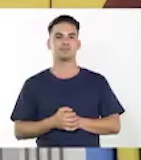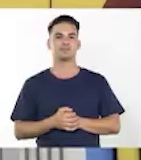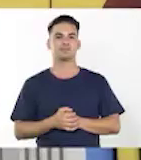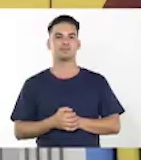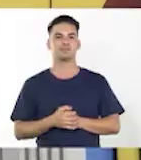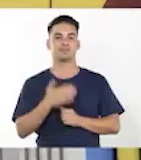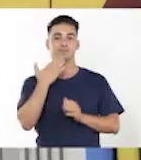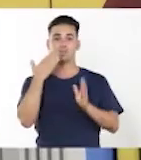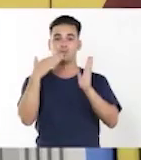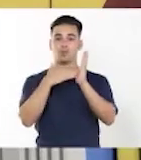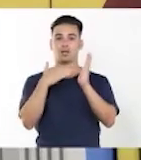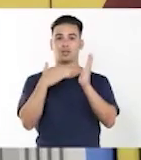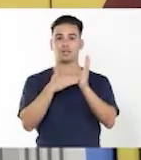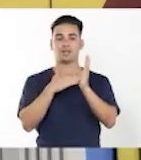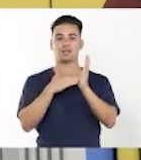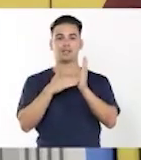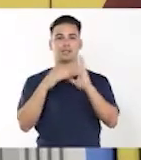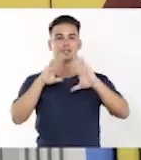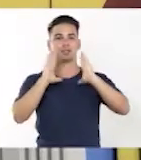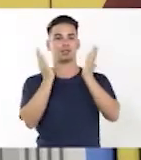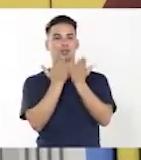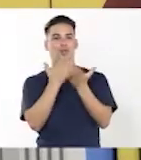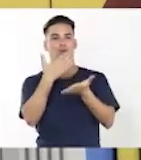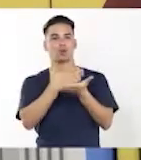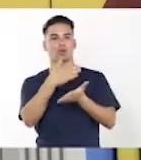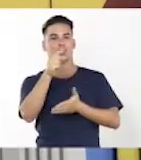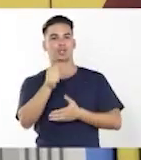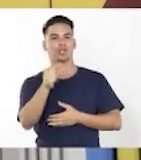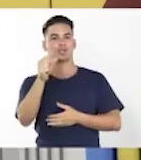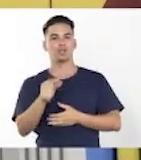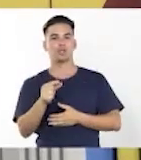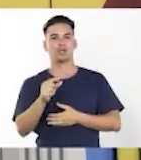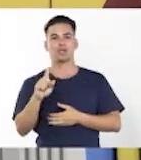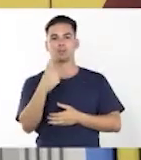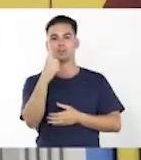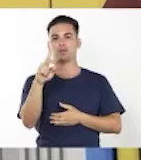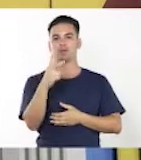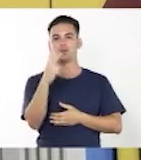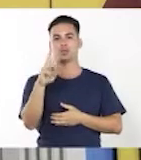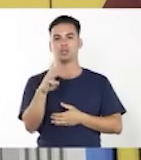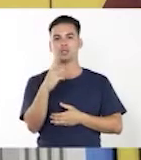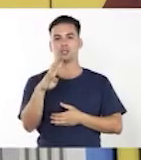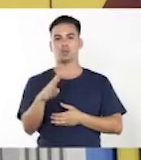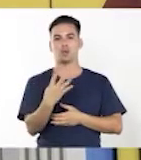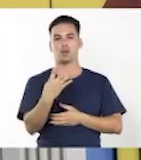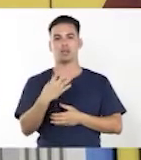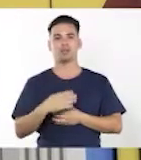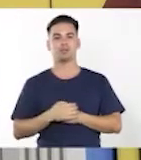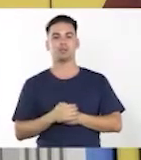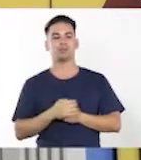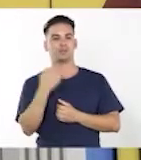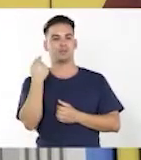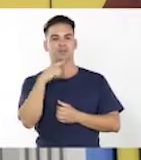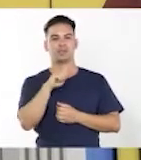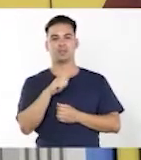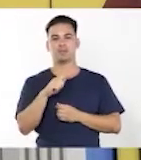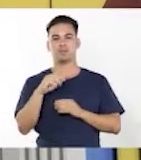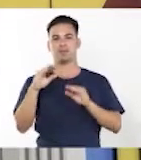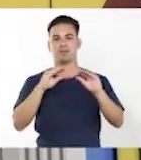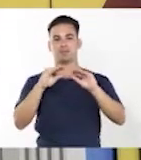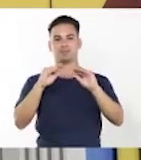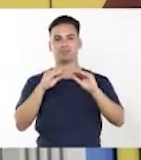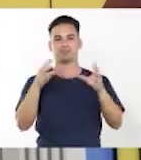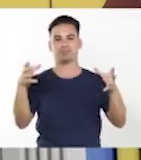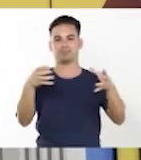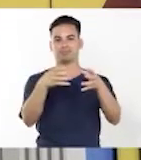Buenas tardes a los estudiantes de primero, segundo, tercero y cuarto y al equipo de realización.